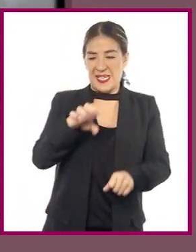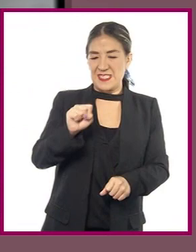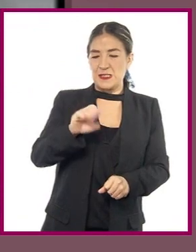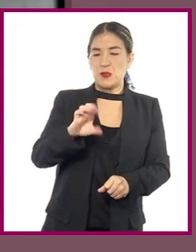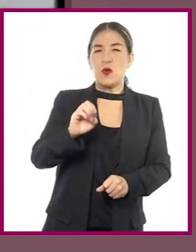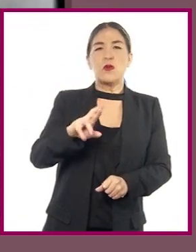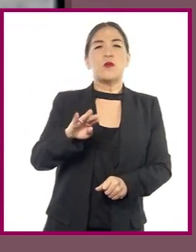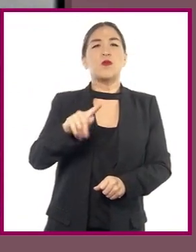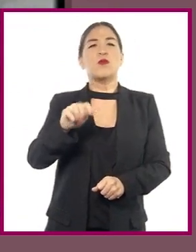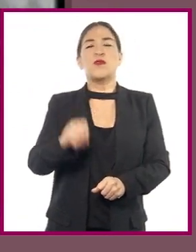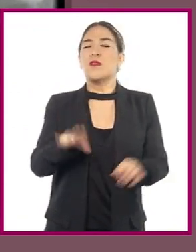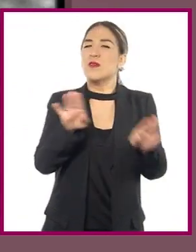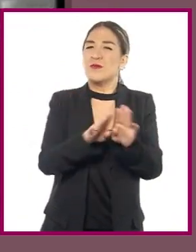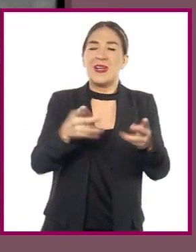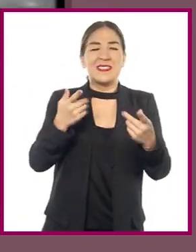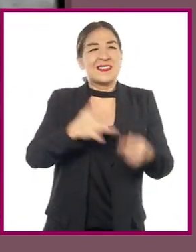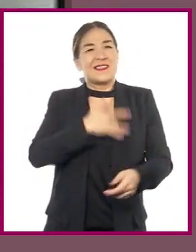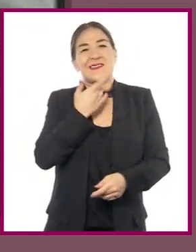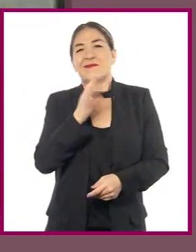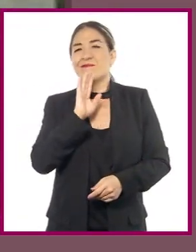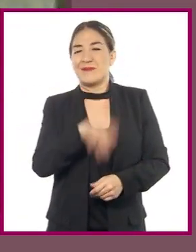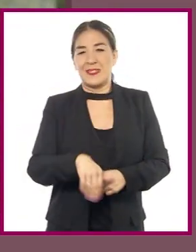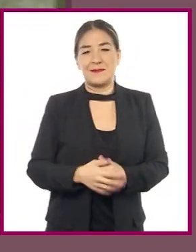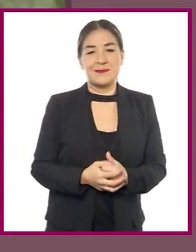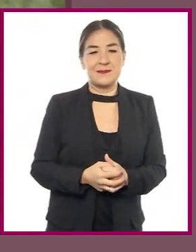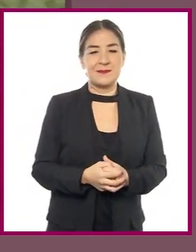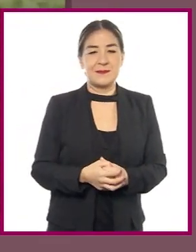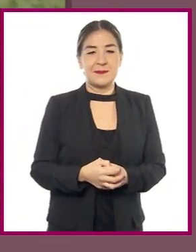masticar comida alguna.